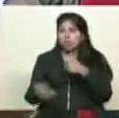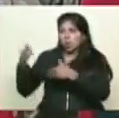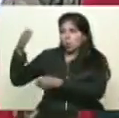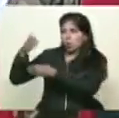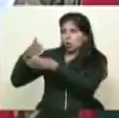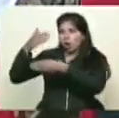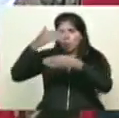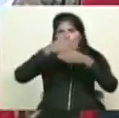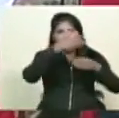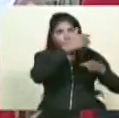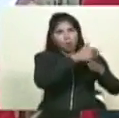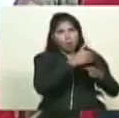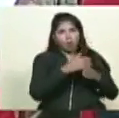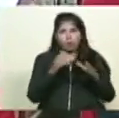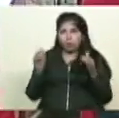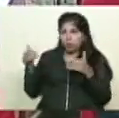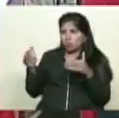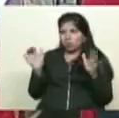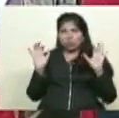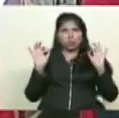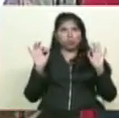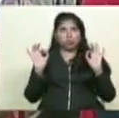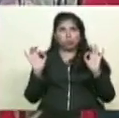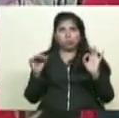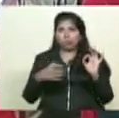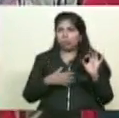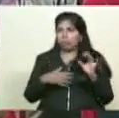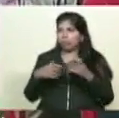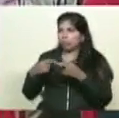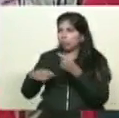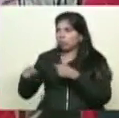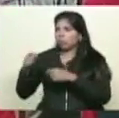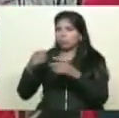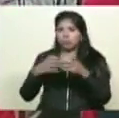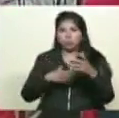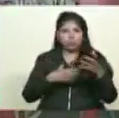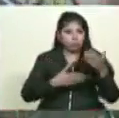económicamente, reteniendo los ingresos por comercialización del petróleo.